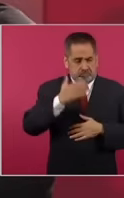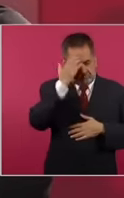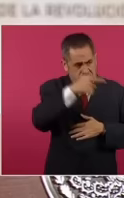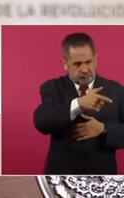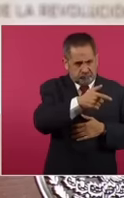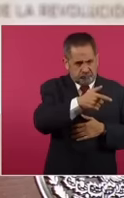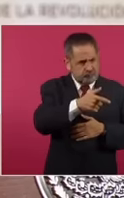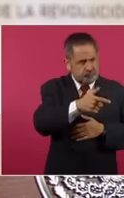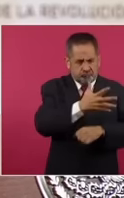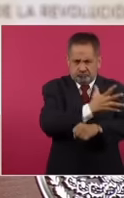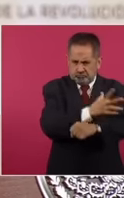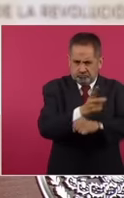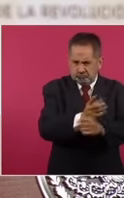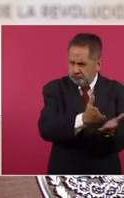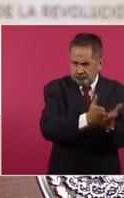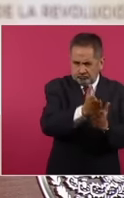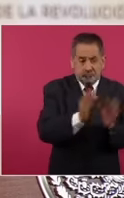hombre íntegro